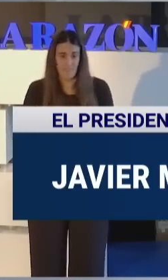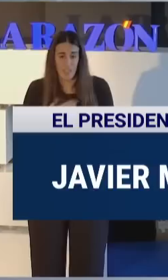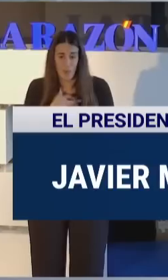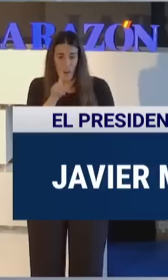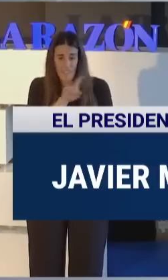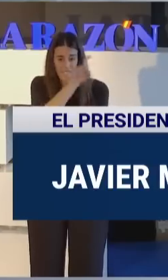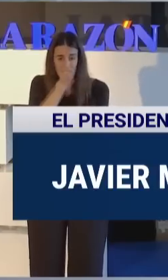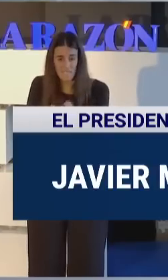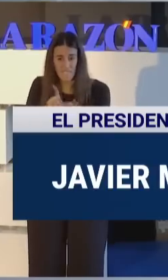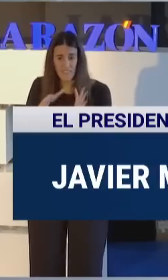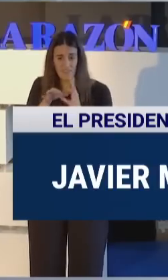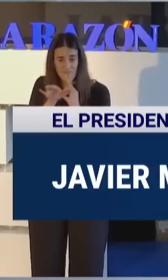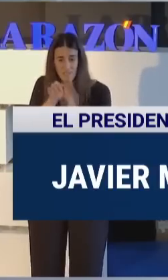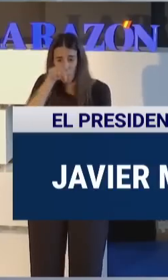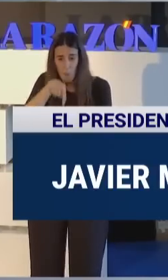eso.